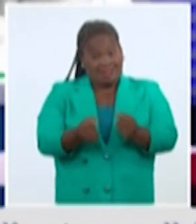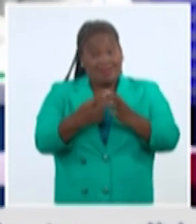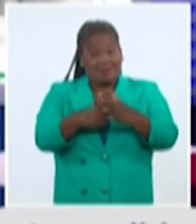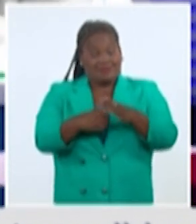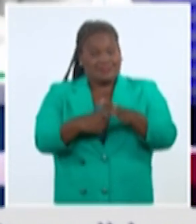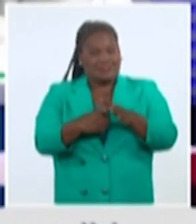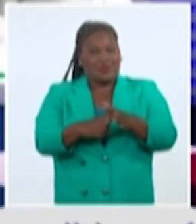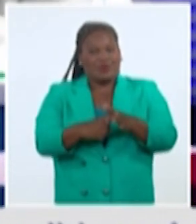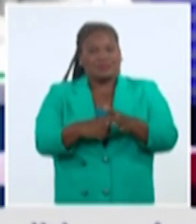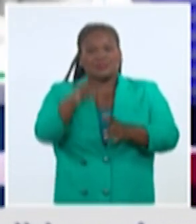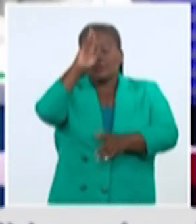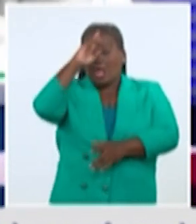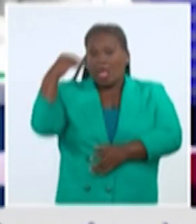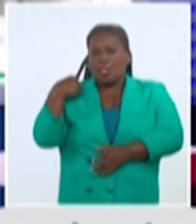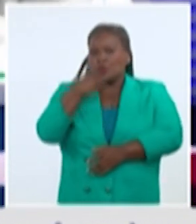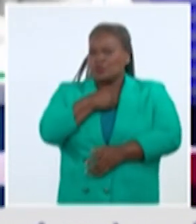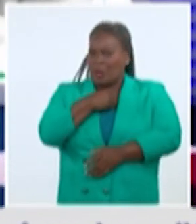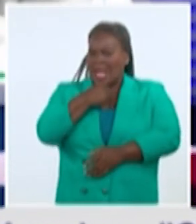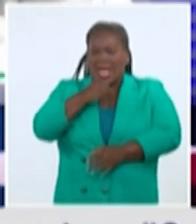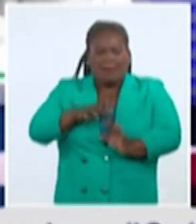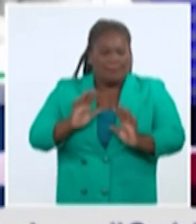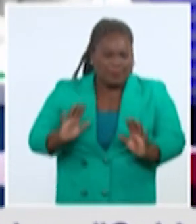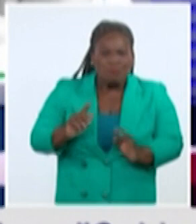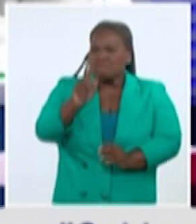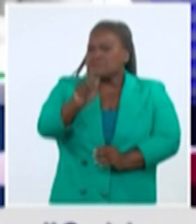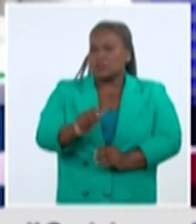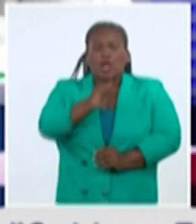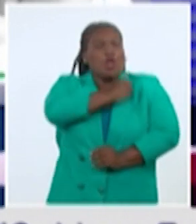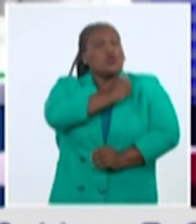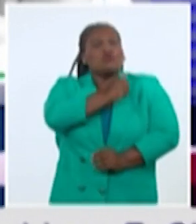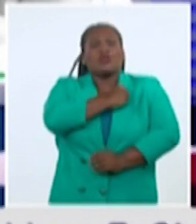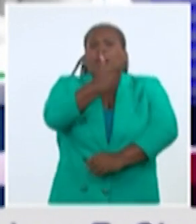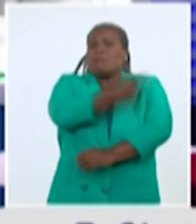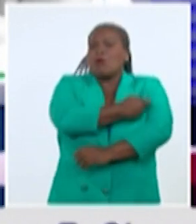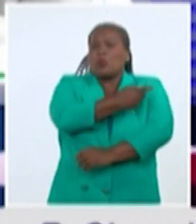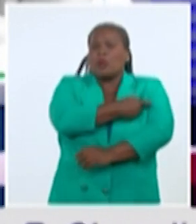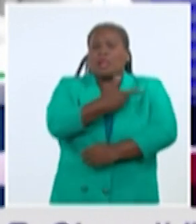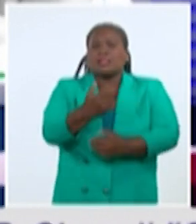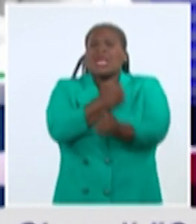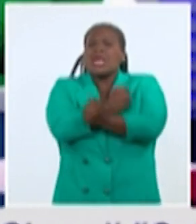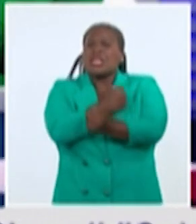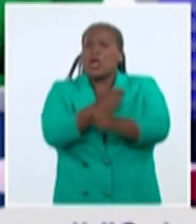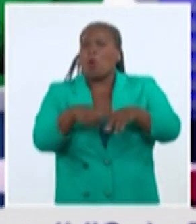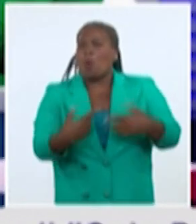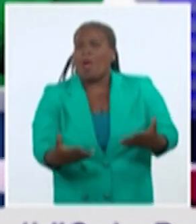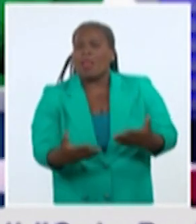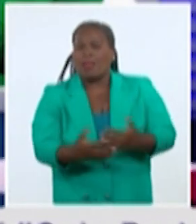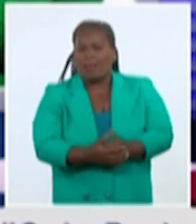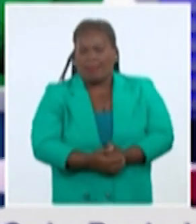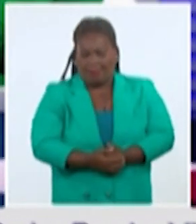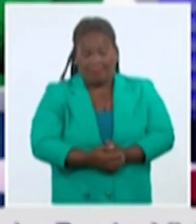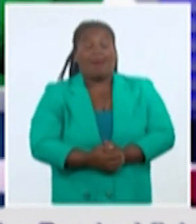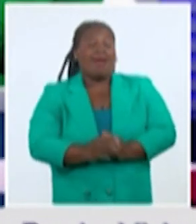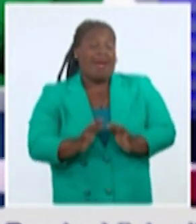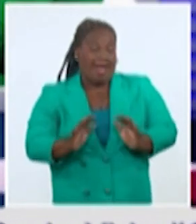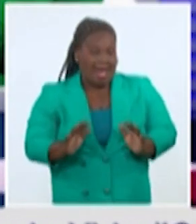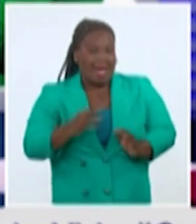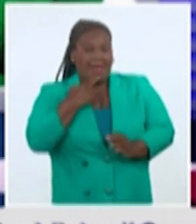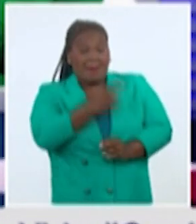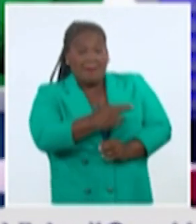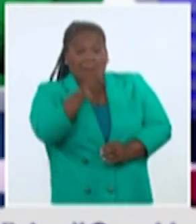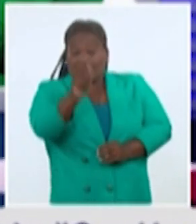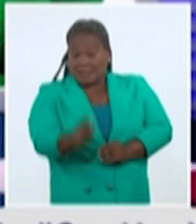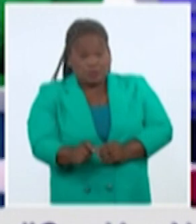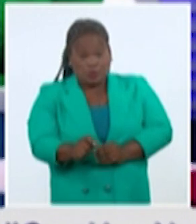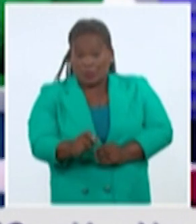Doctora, ¿a qué se expone alguien que no se vacuna? ¿A qué riesgo se expone? Bueno, las personas que no se vacunan, sin lugar a la duda, tienen